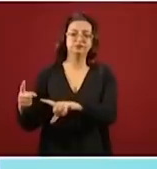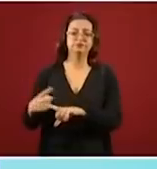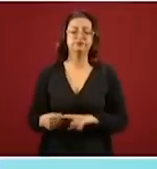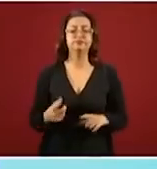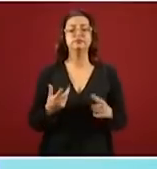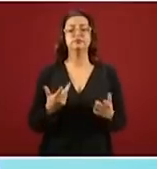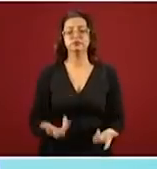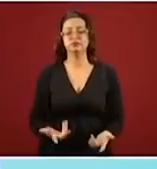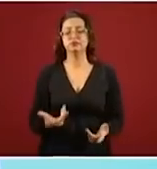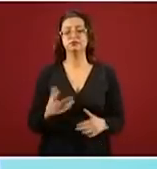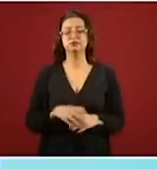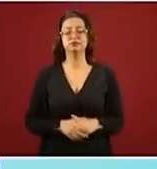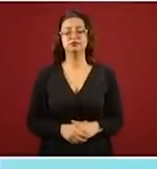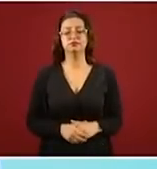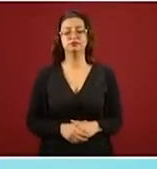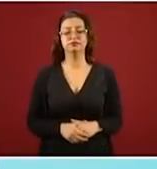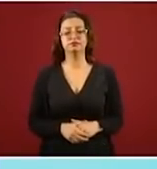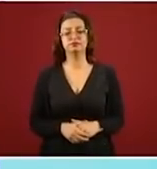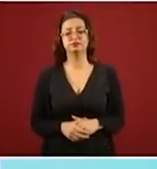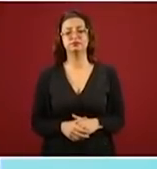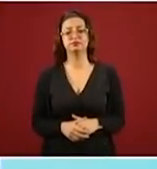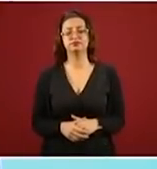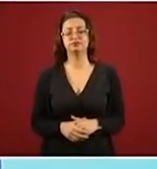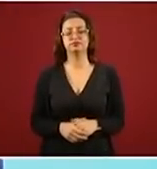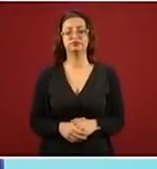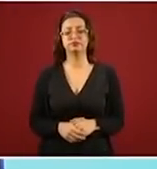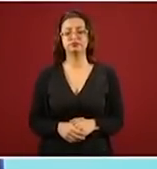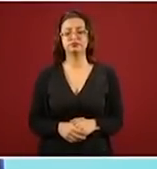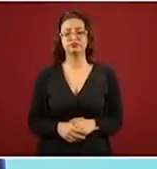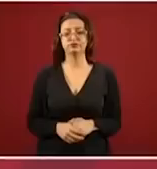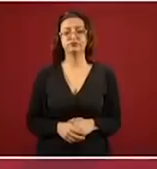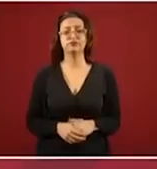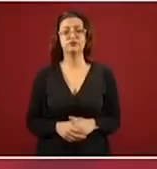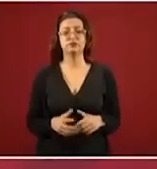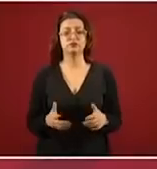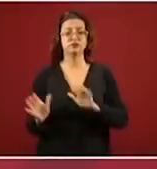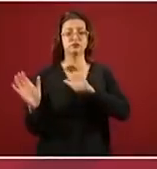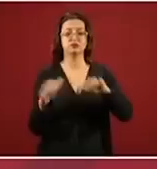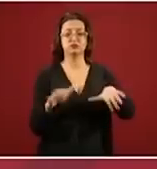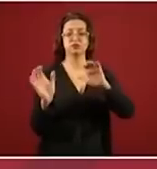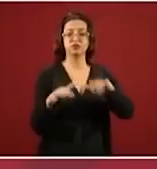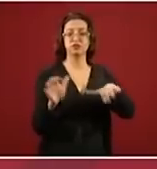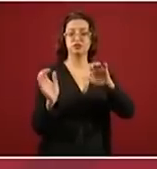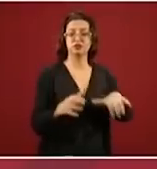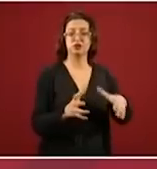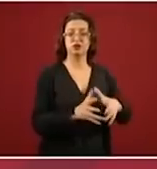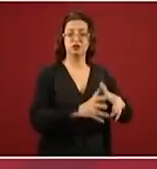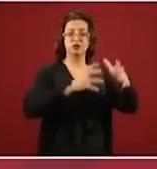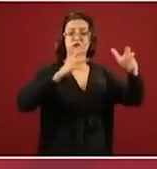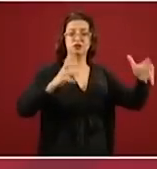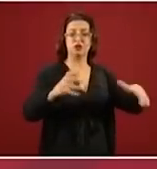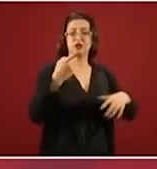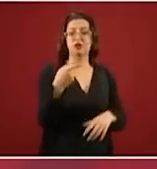de autopartes pero no creció el número de